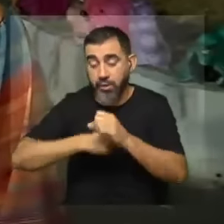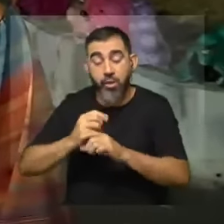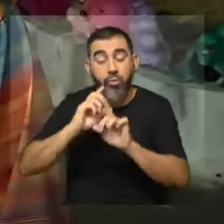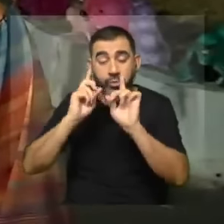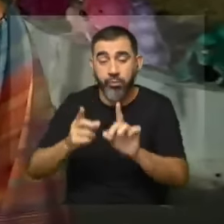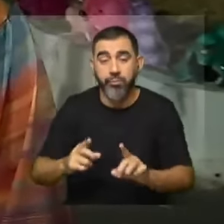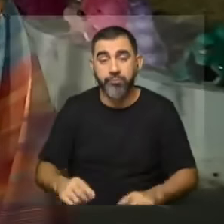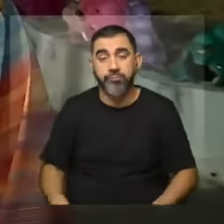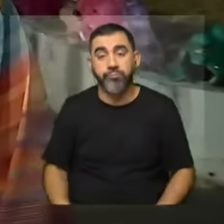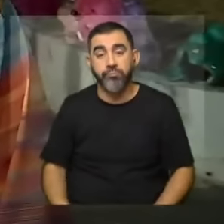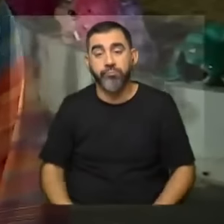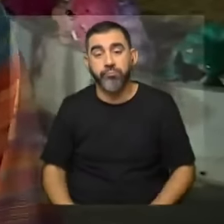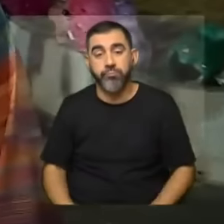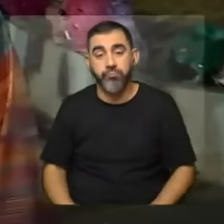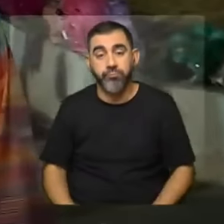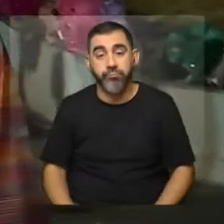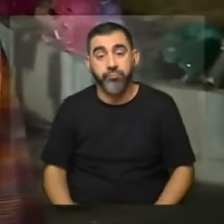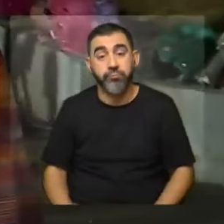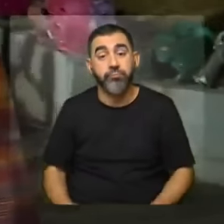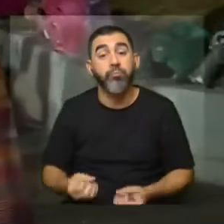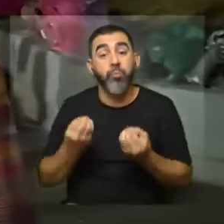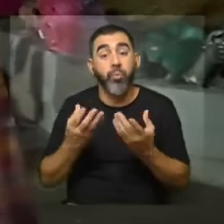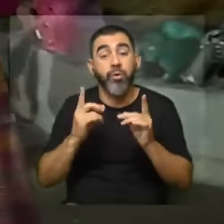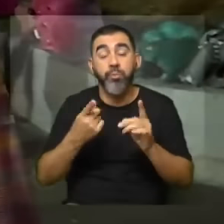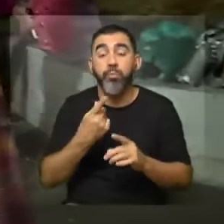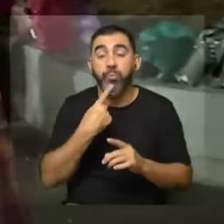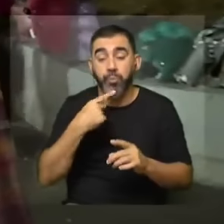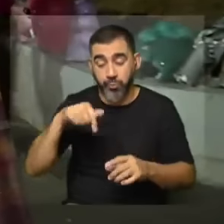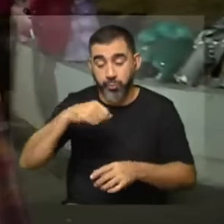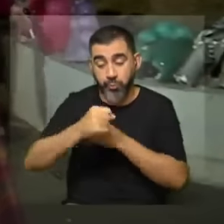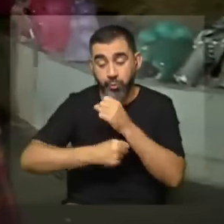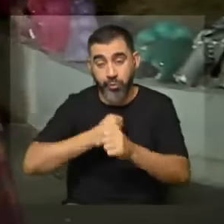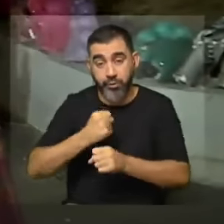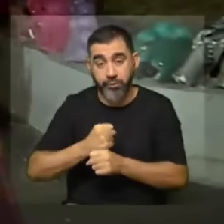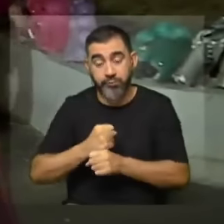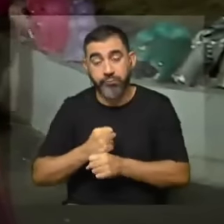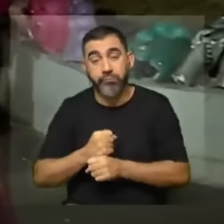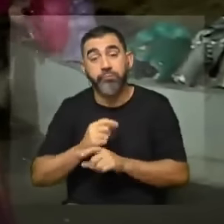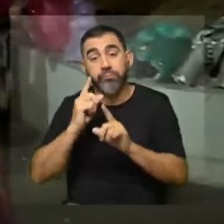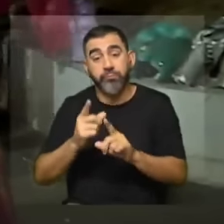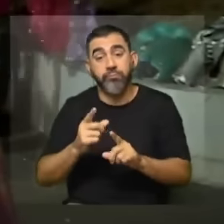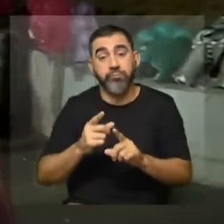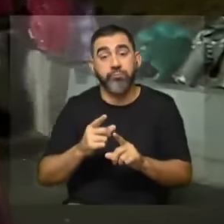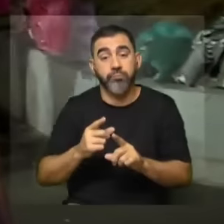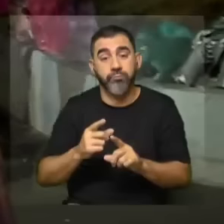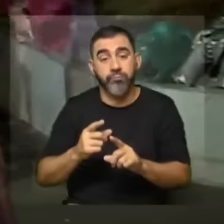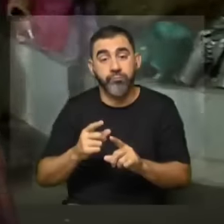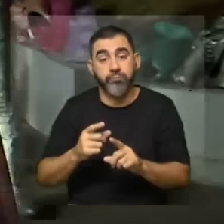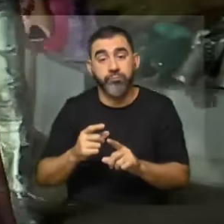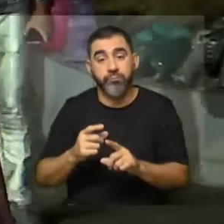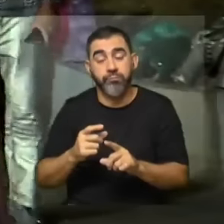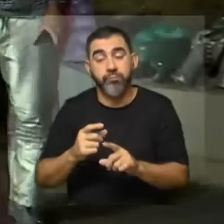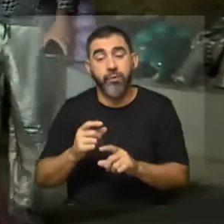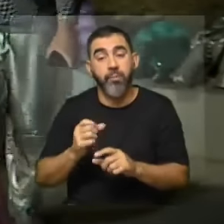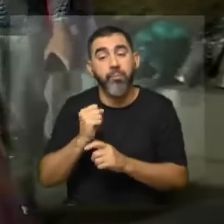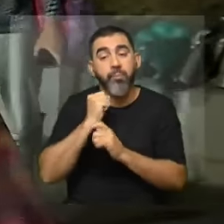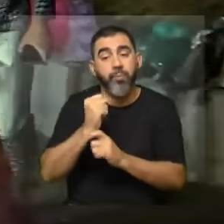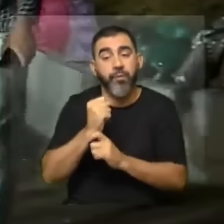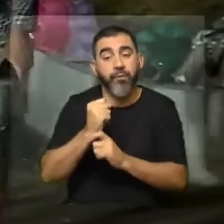para nada porque por la carga eh política que tiene el año en sí y y por la la las ideas que elegimos